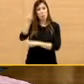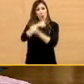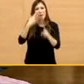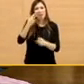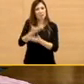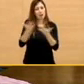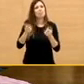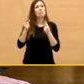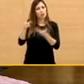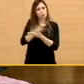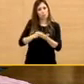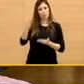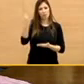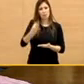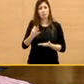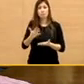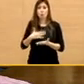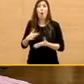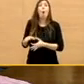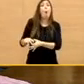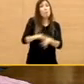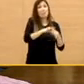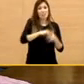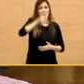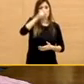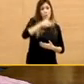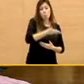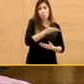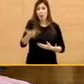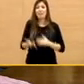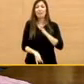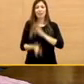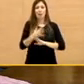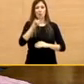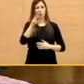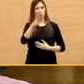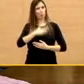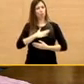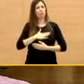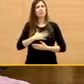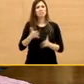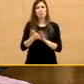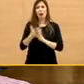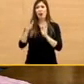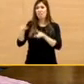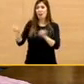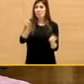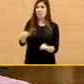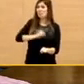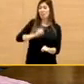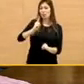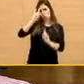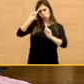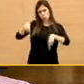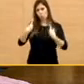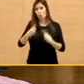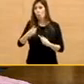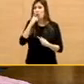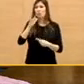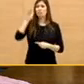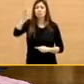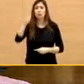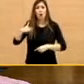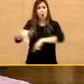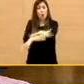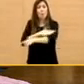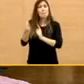popular precisamente porque creíamos que nos teníamos que defender nosotros y nosotras mismos de lo que no nos defendía el Gobierno. Y eso es lo que